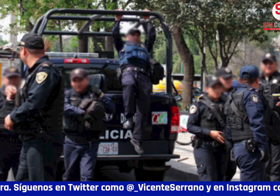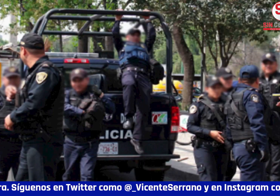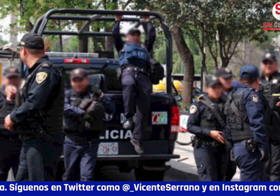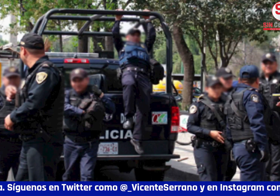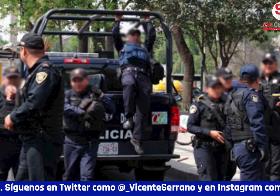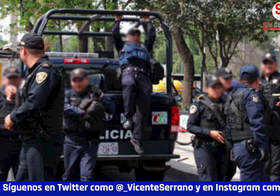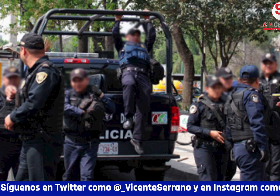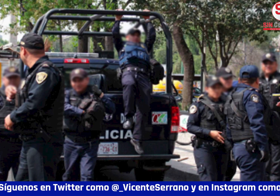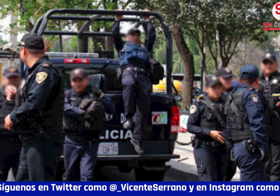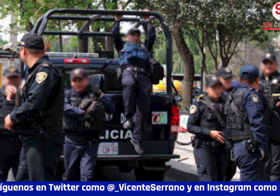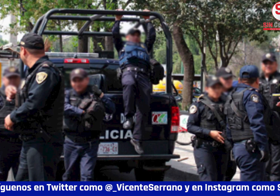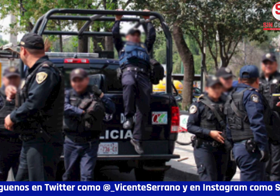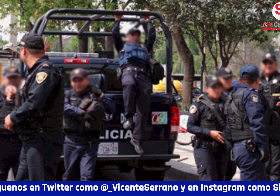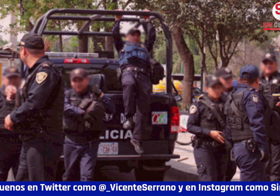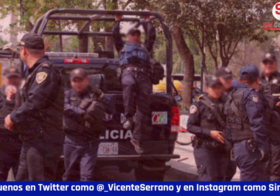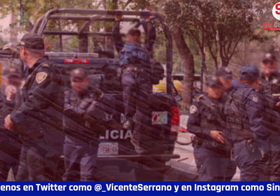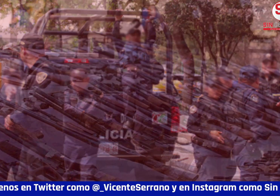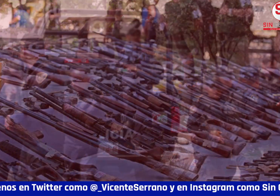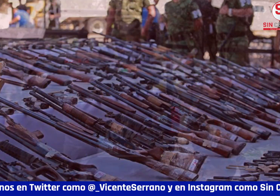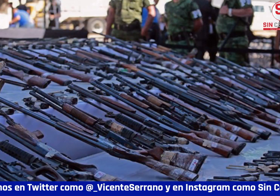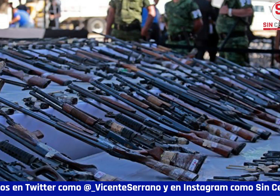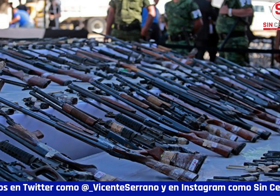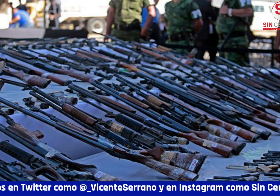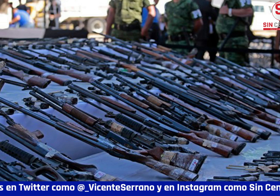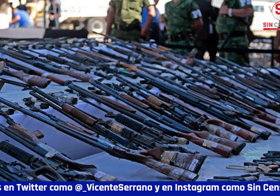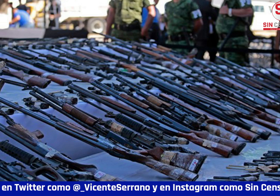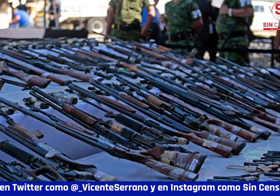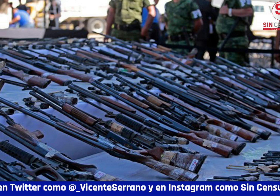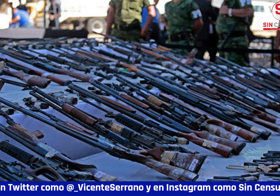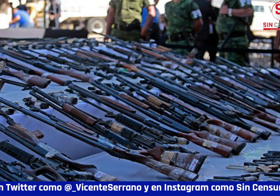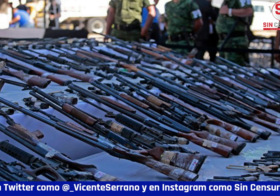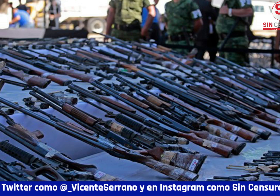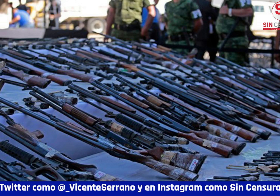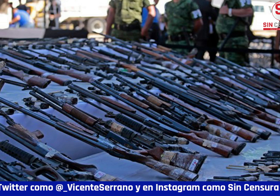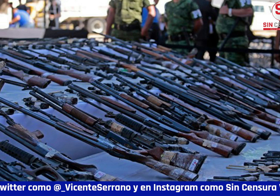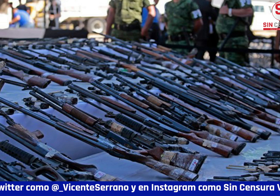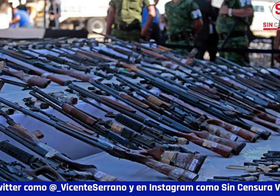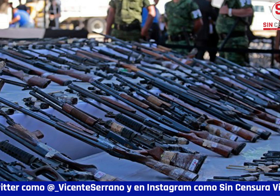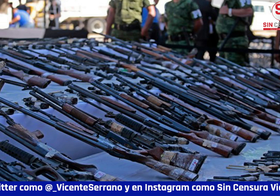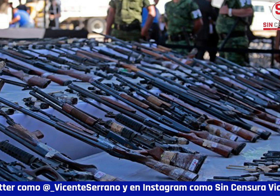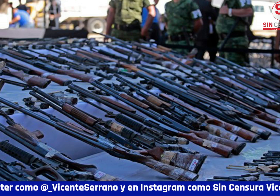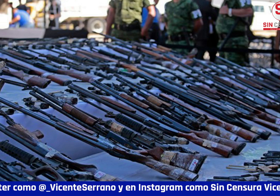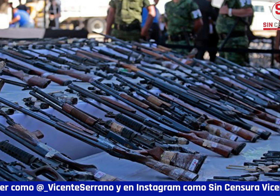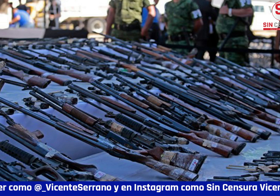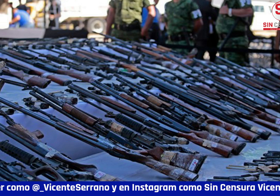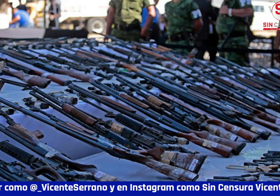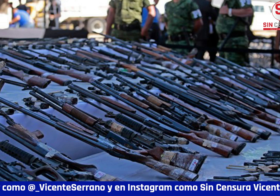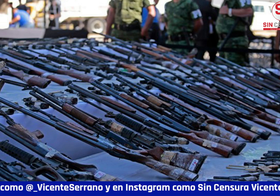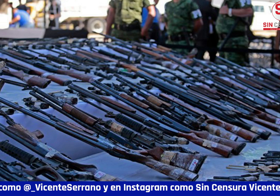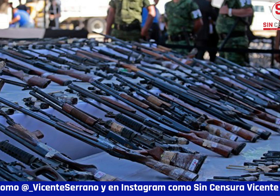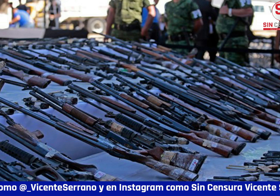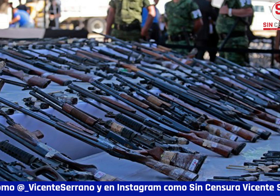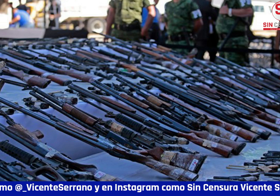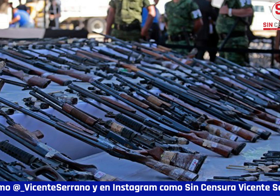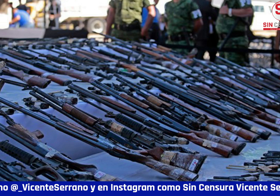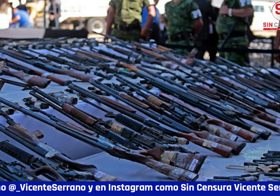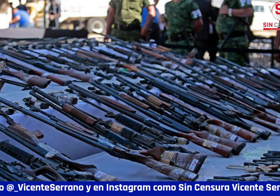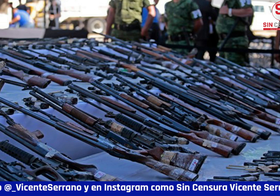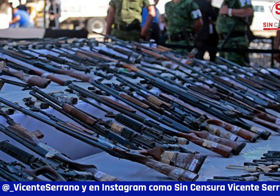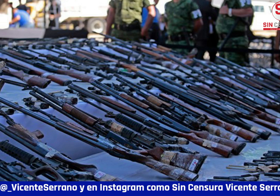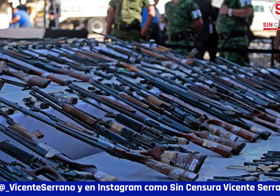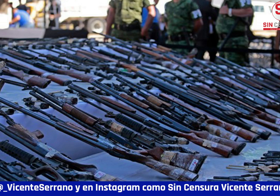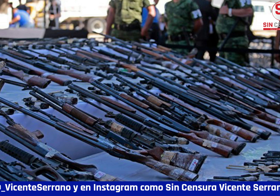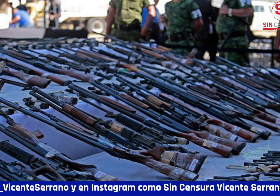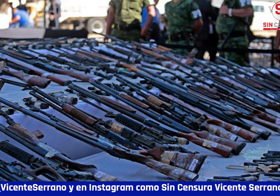los gobernantes en Estados Unidos y no podemos decir que eso no es cierto, porque tampoco es como que se niegue o como que no sea